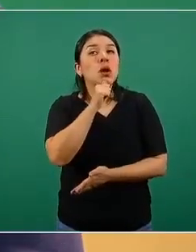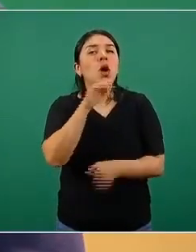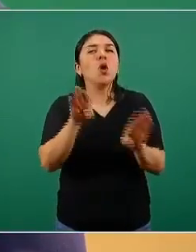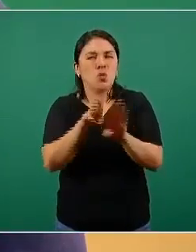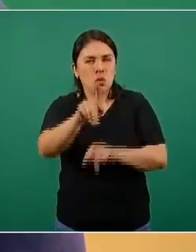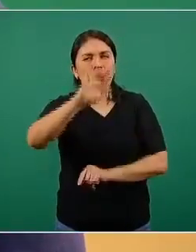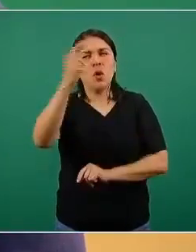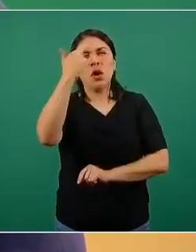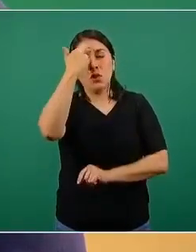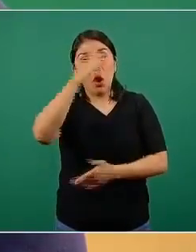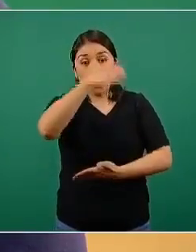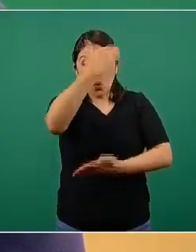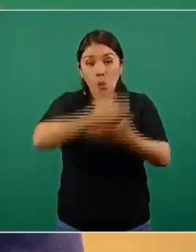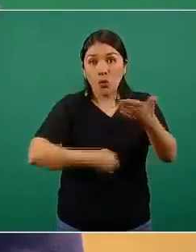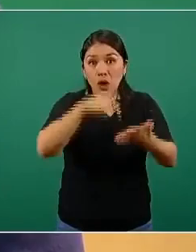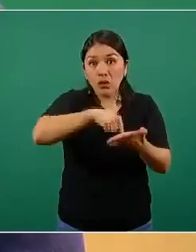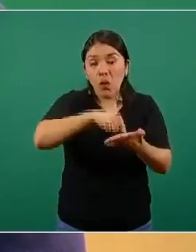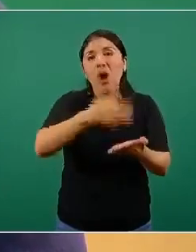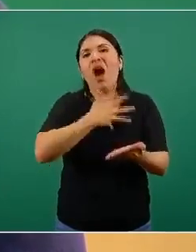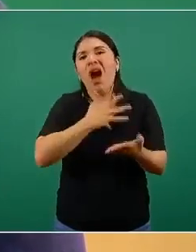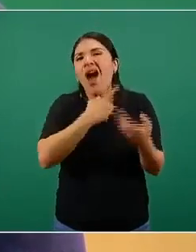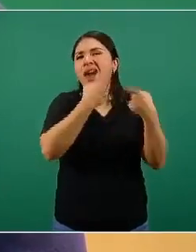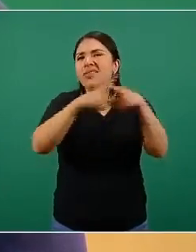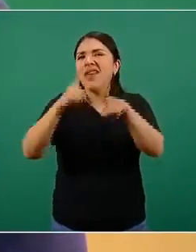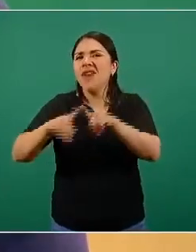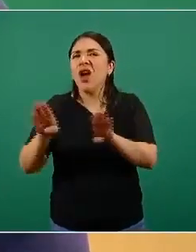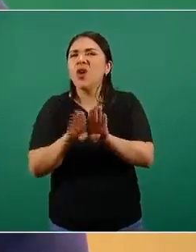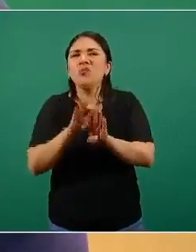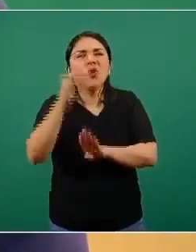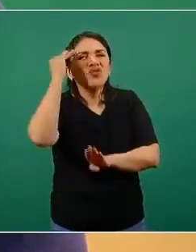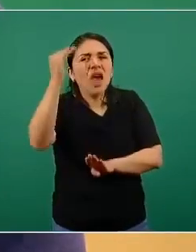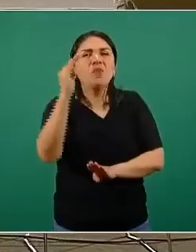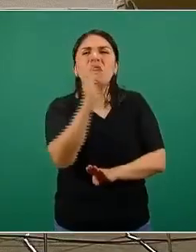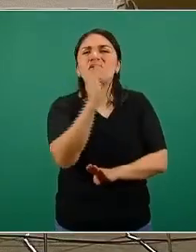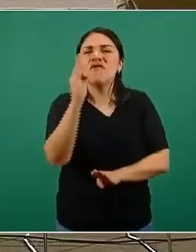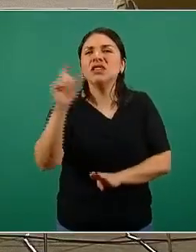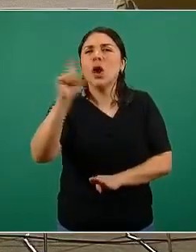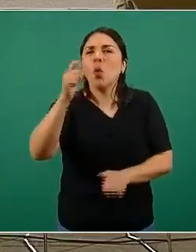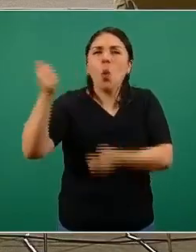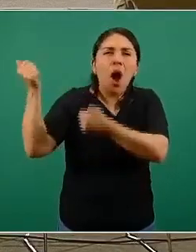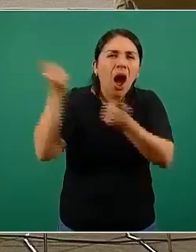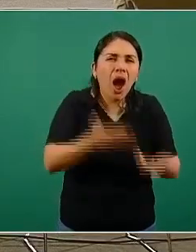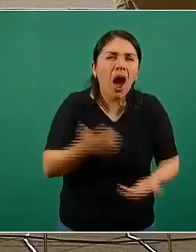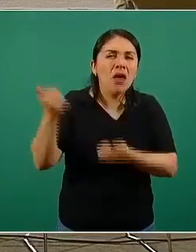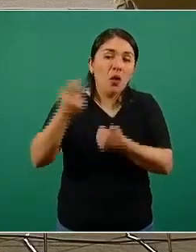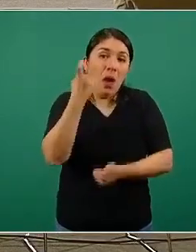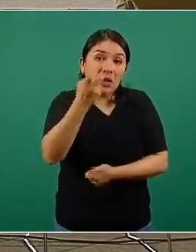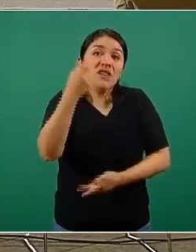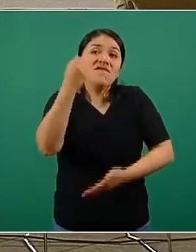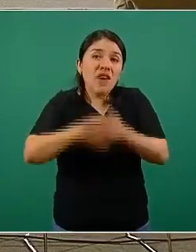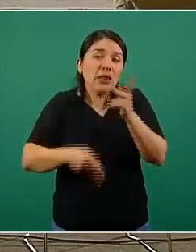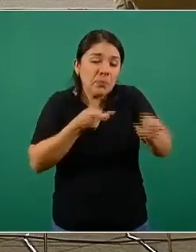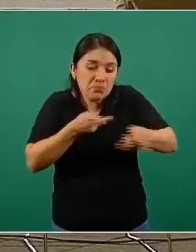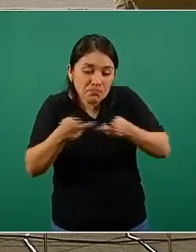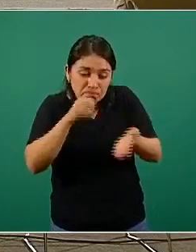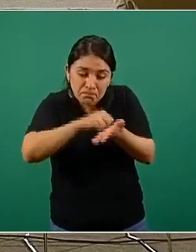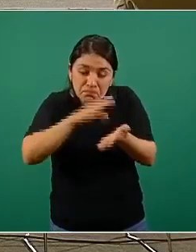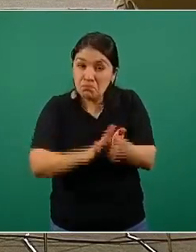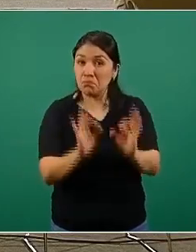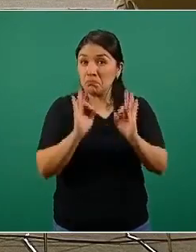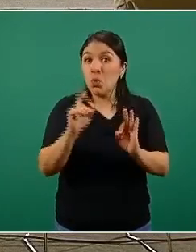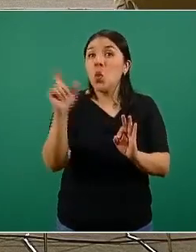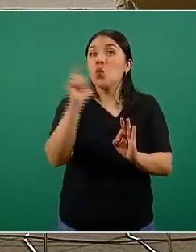porque acuérdense que también el contrato pues tiene varias fases y cronogramas de entrega, entonces pues hay que definir exactamente en cuál de